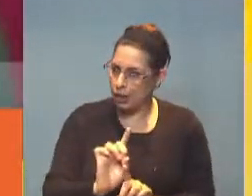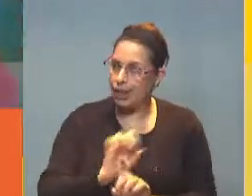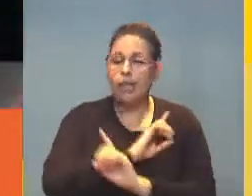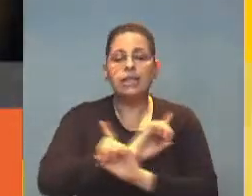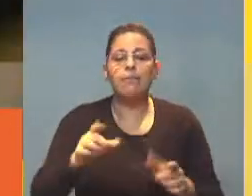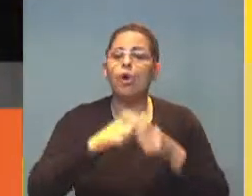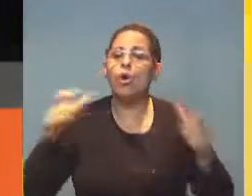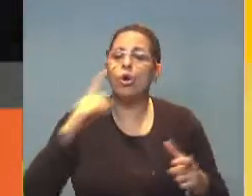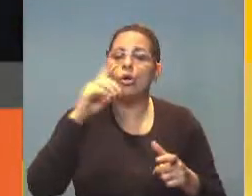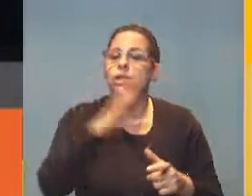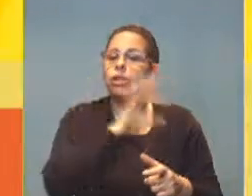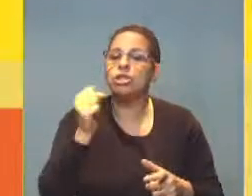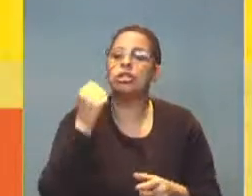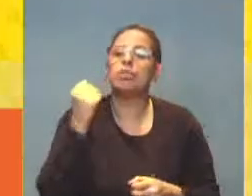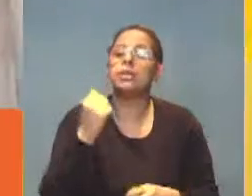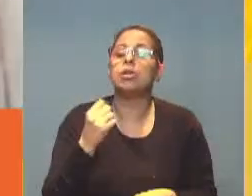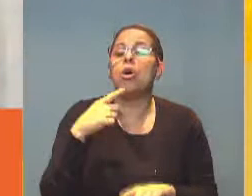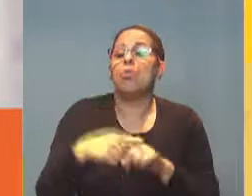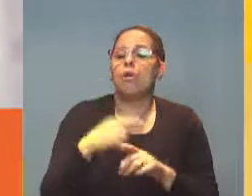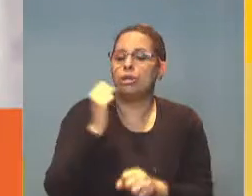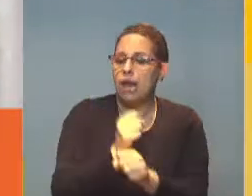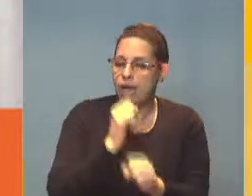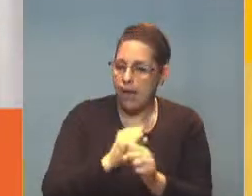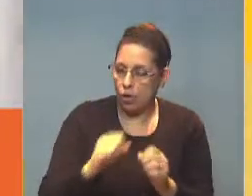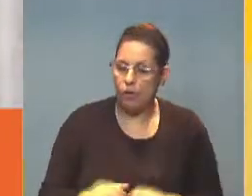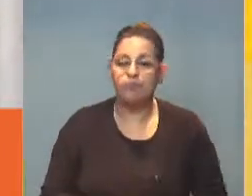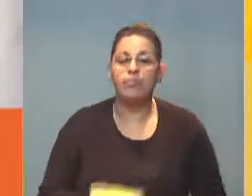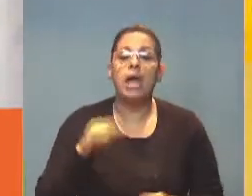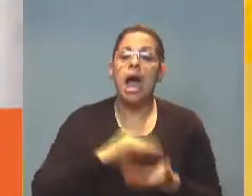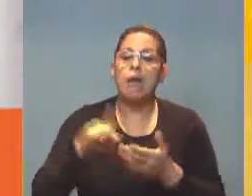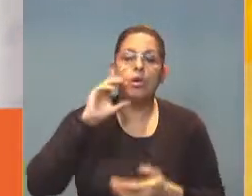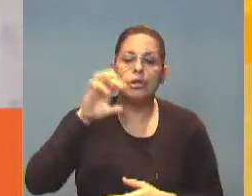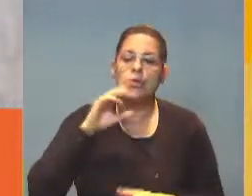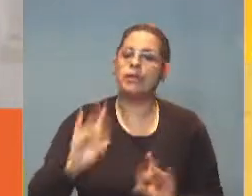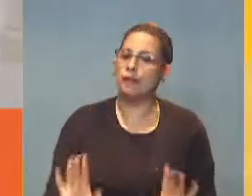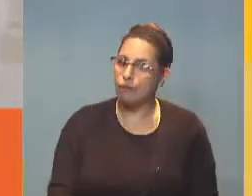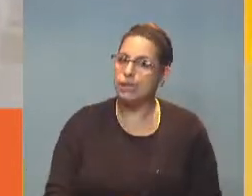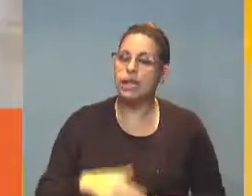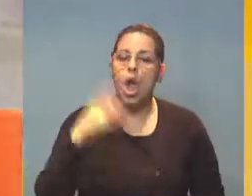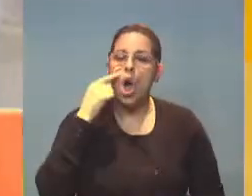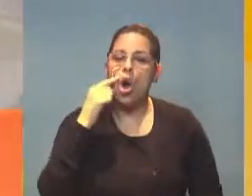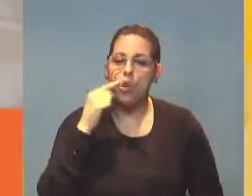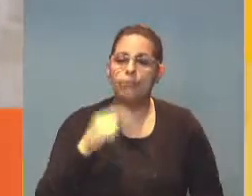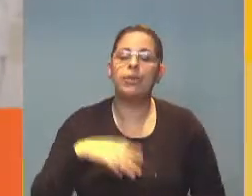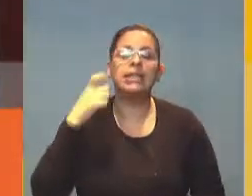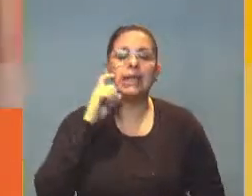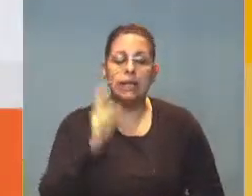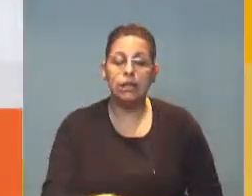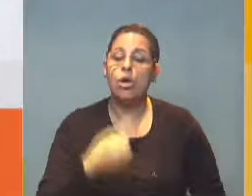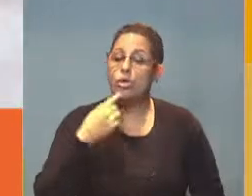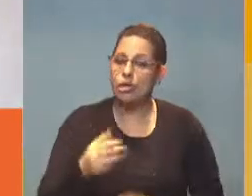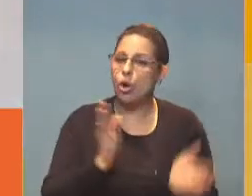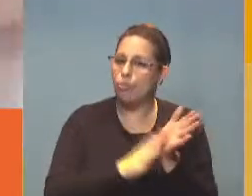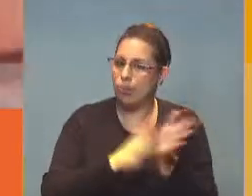de 1.200 pesos por cargo. El abogado Rivas más complicado. El procurador general de Entre Ríos aseguró que las